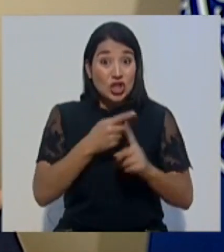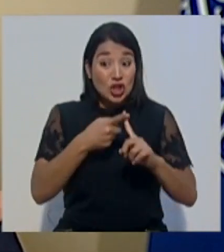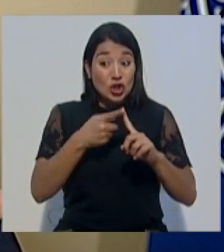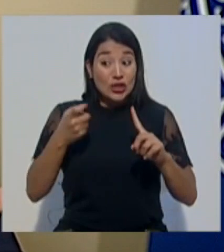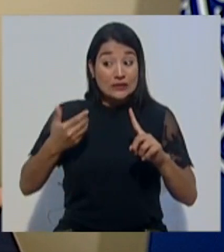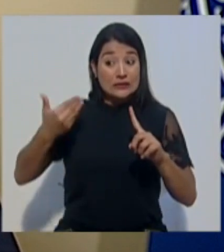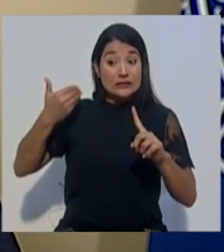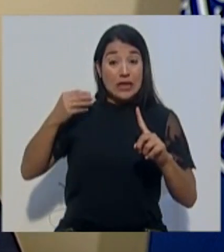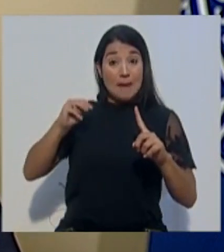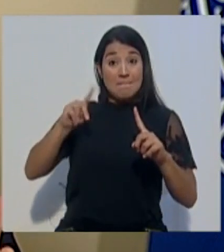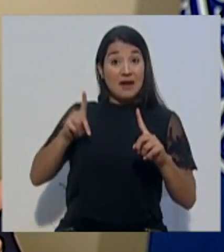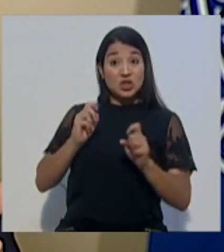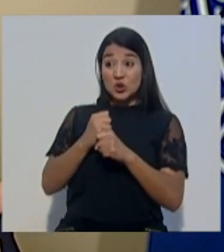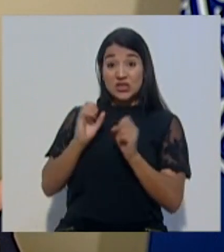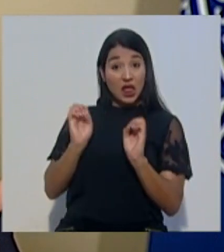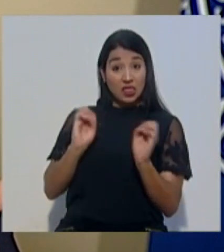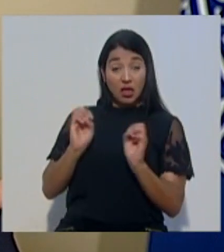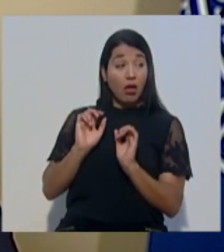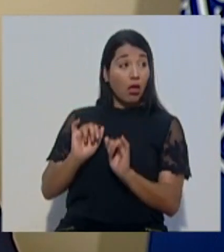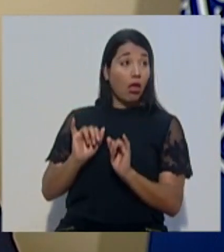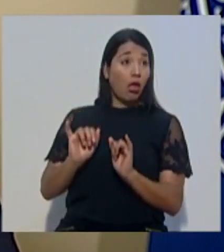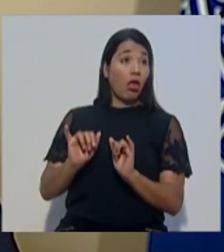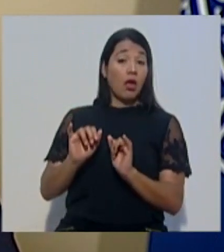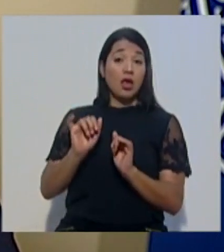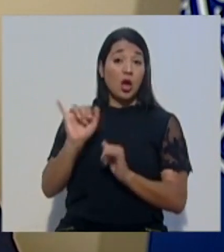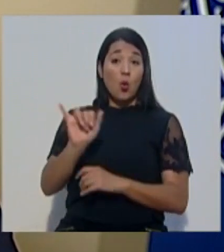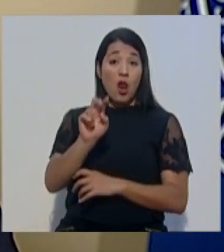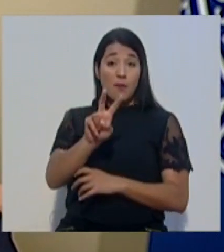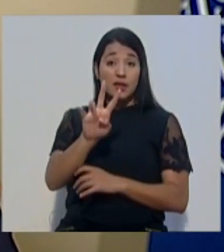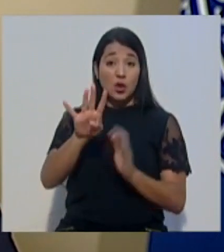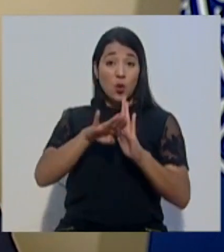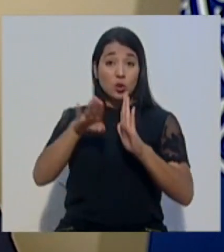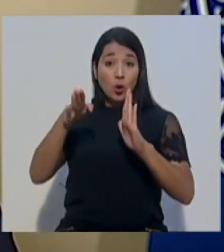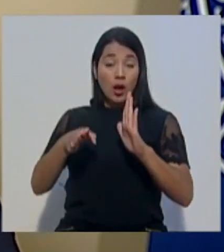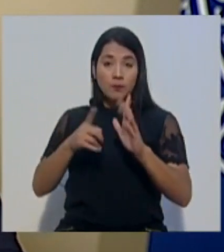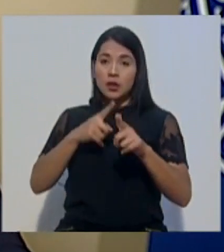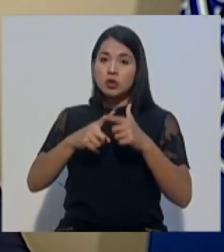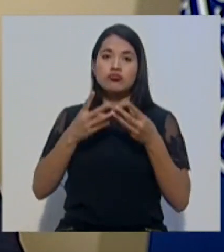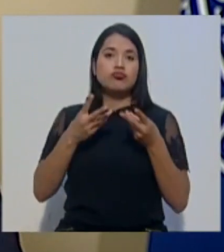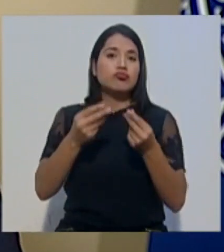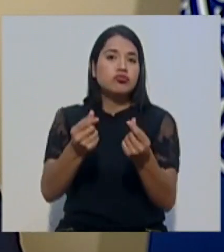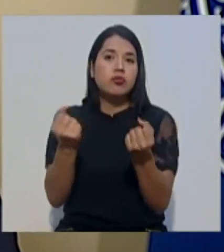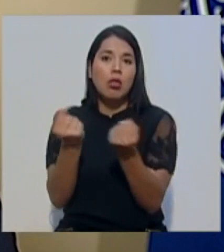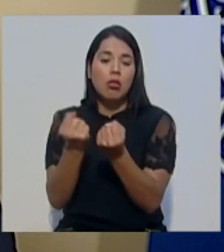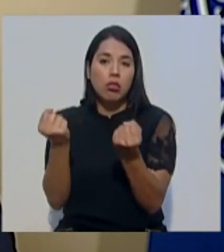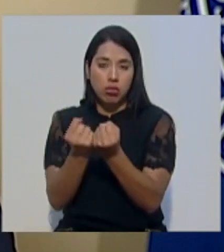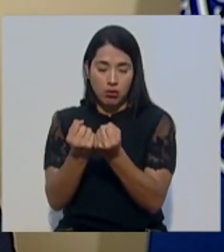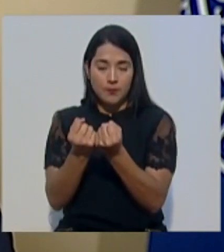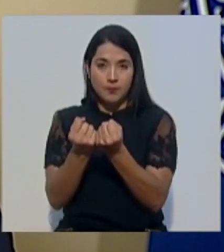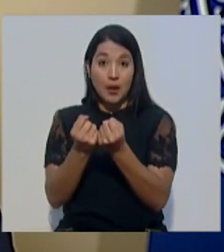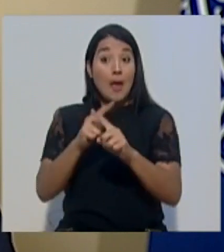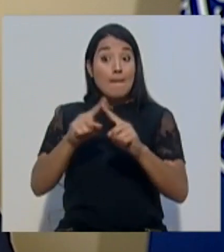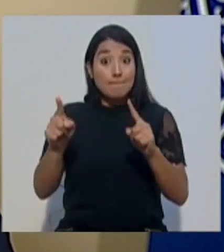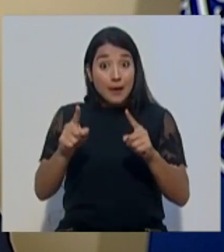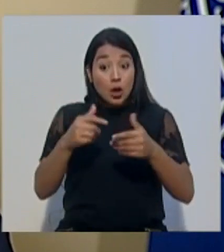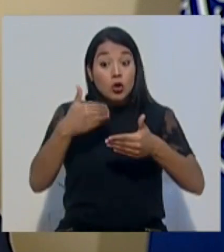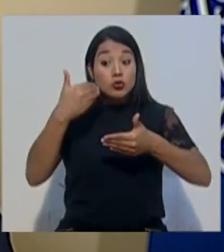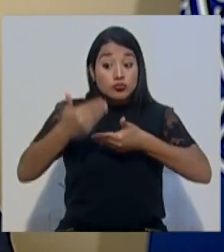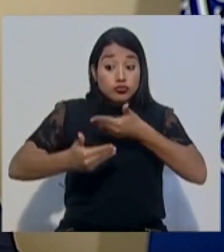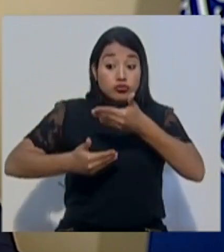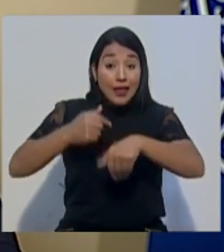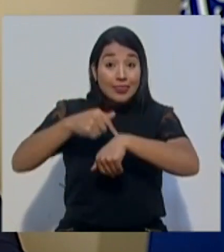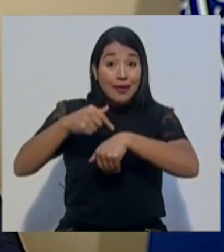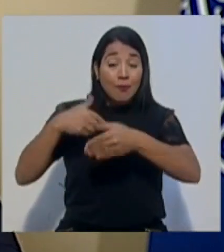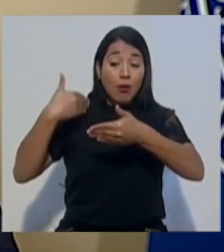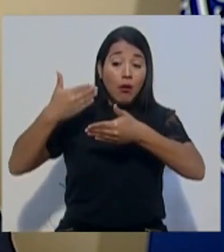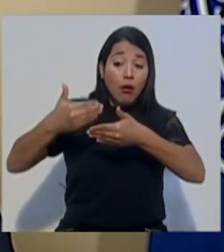hasta el presente, hubiéramos llegado a una saturación de una manera muy rápida. Hoy, después de los esfuerzos